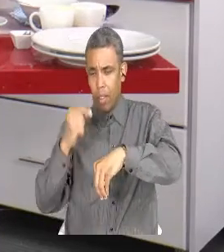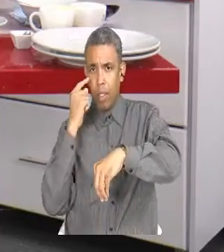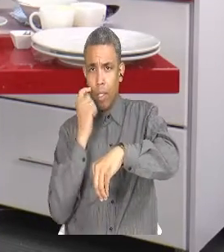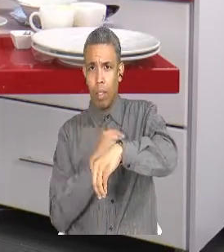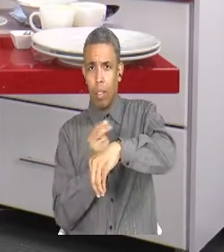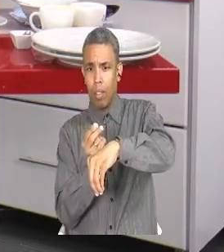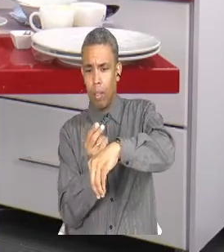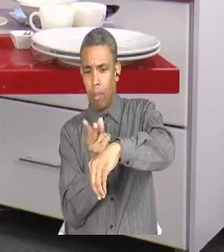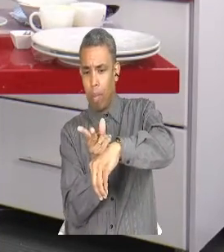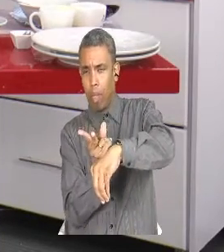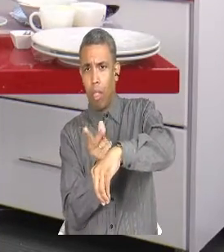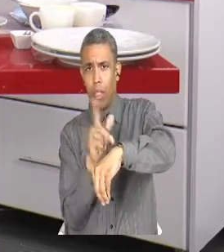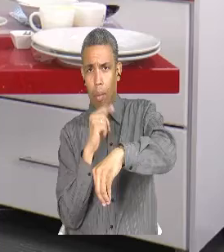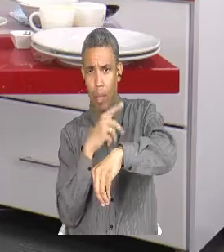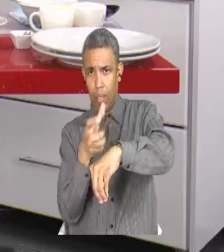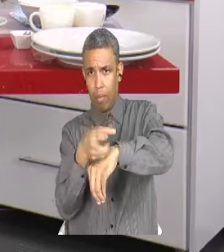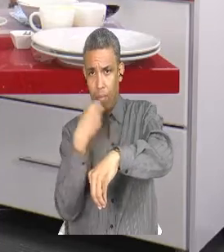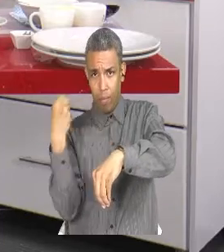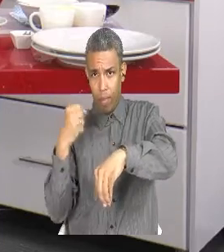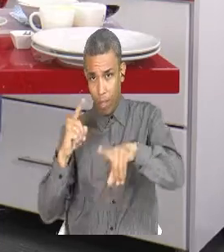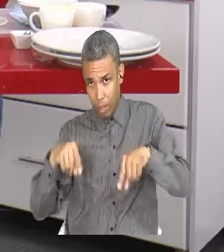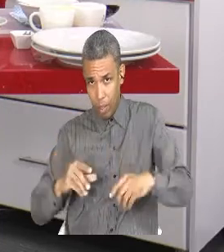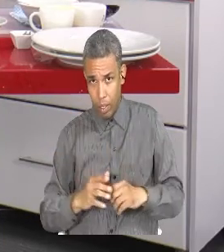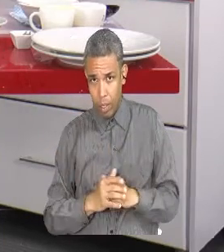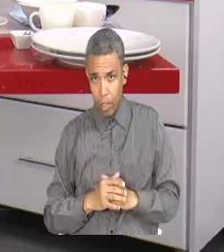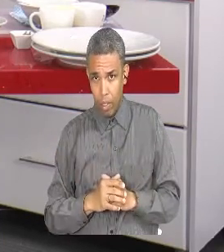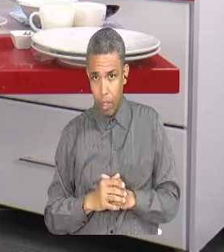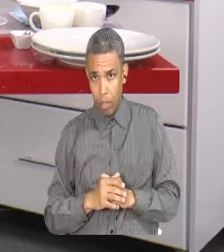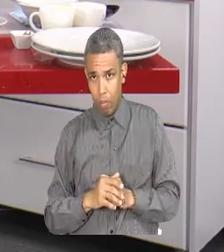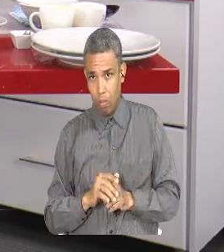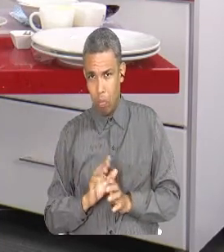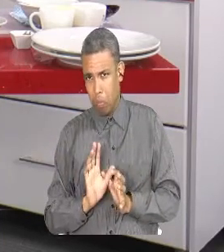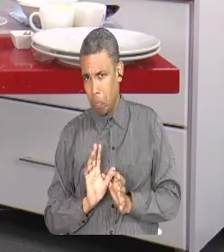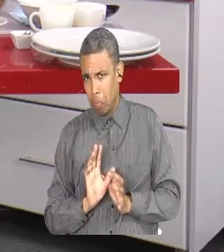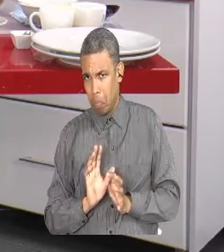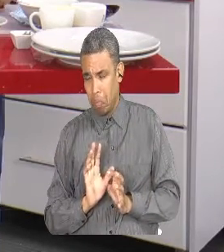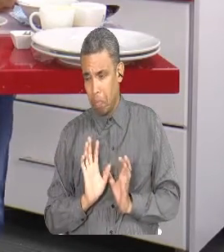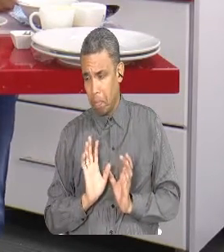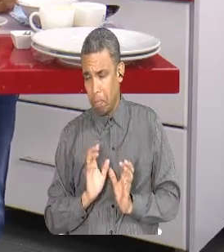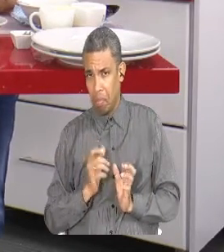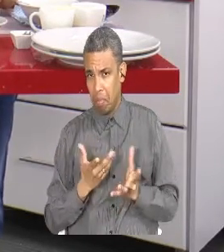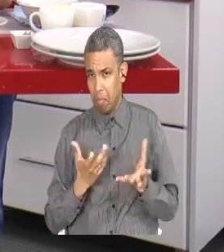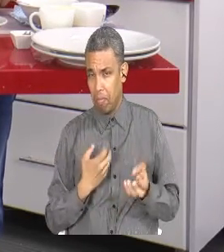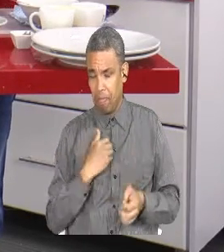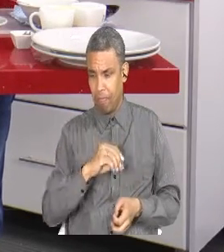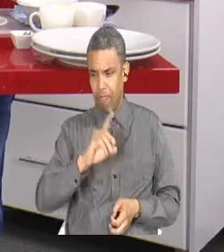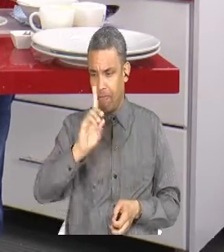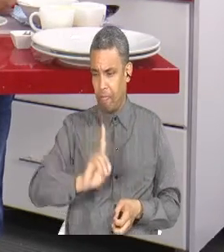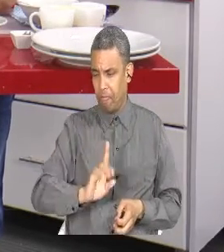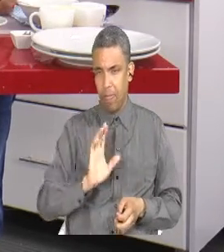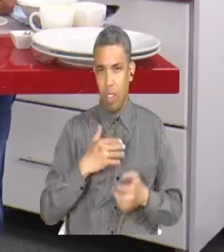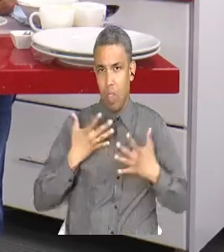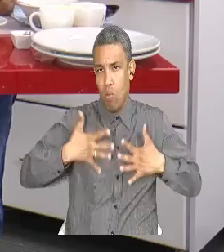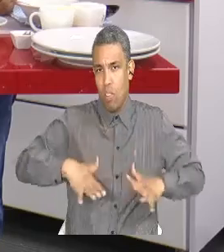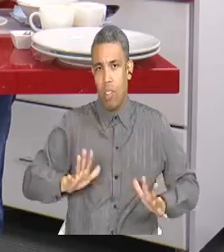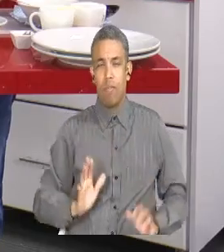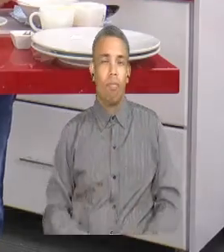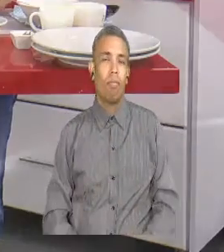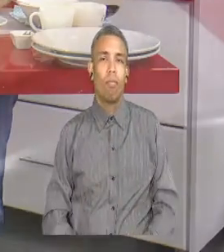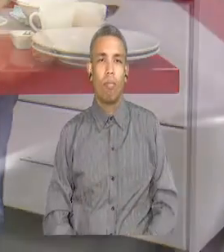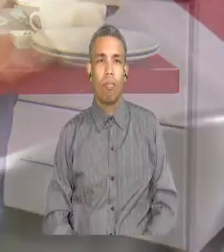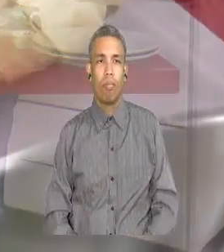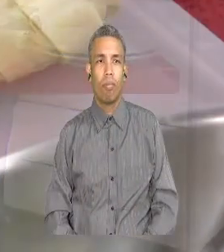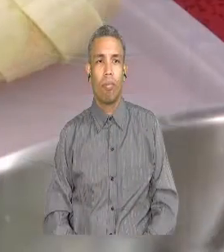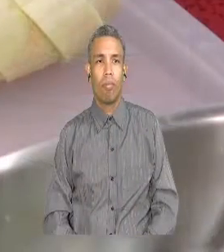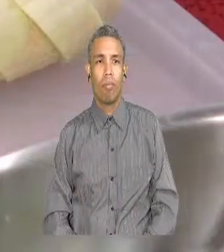como es para decorar, se le puede quitar, si lo quieres dejar también. Okay. Entonces, como ¿Y ese corte quiera. De las fresas son